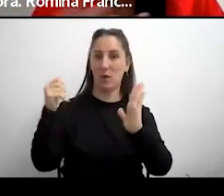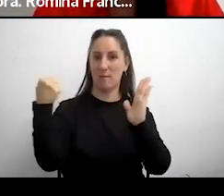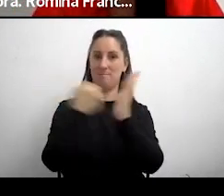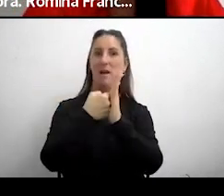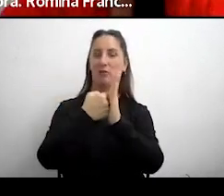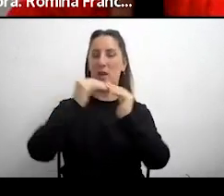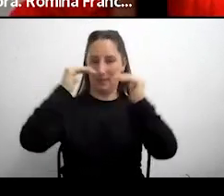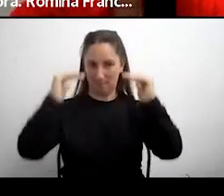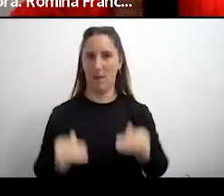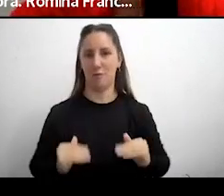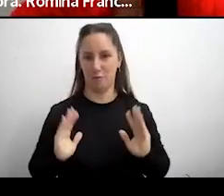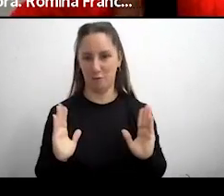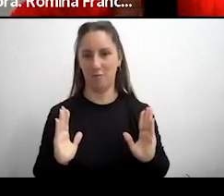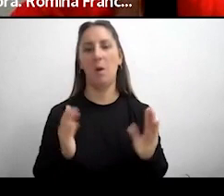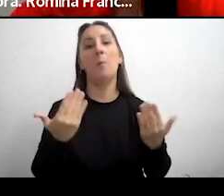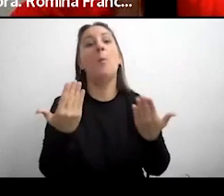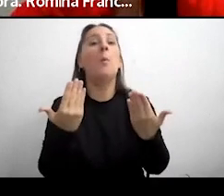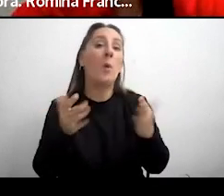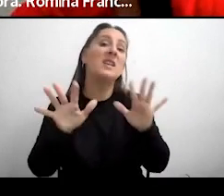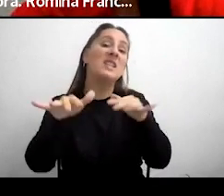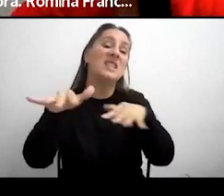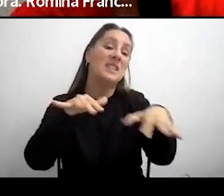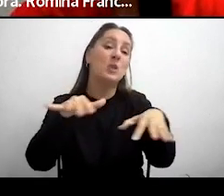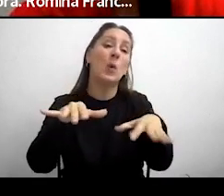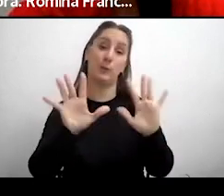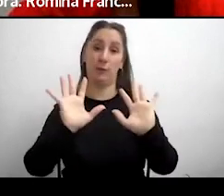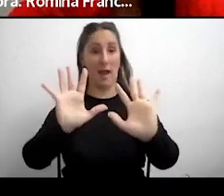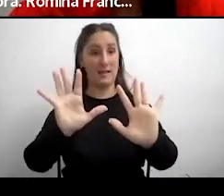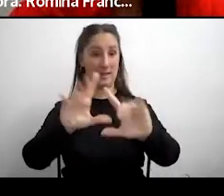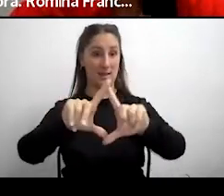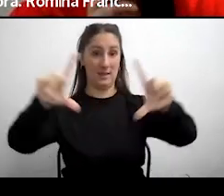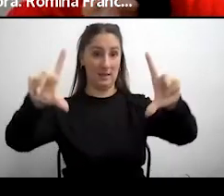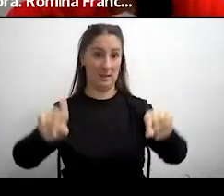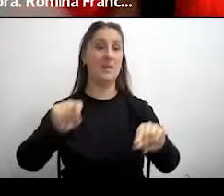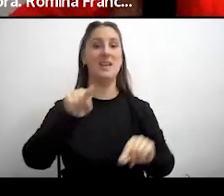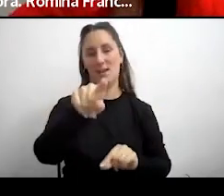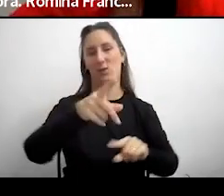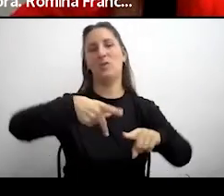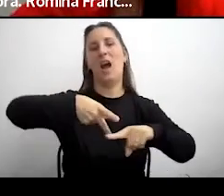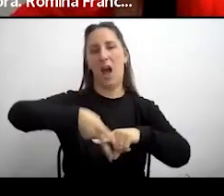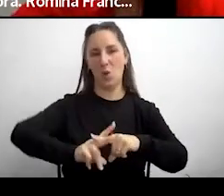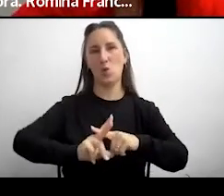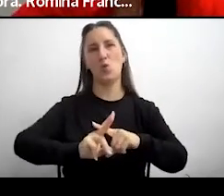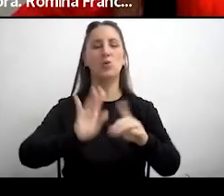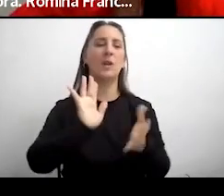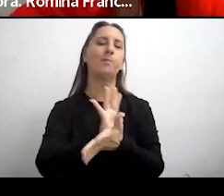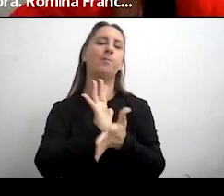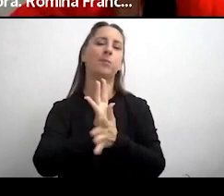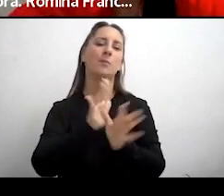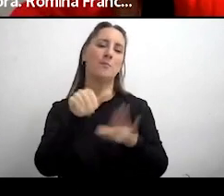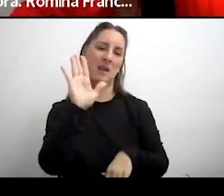menor. Pero bueno, se pueden encontrar con una situación de este estilo, bueno, y este es uno de los ajustes como más importante